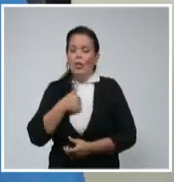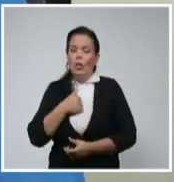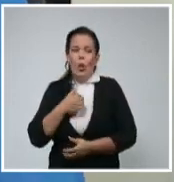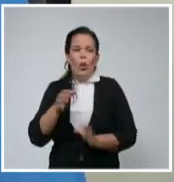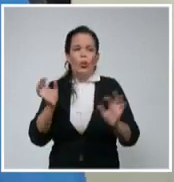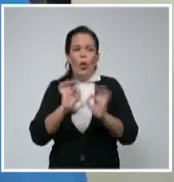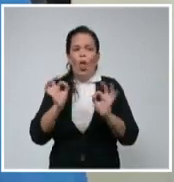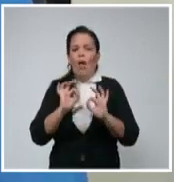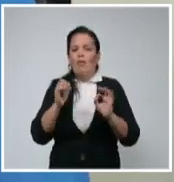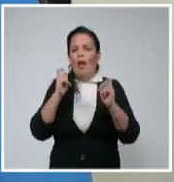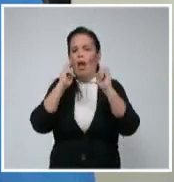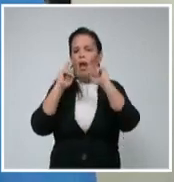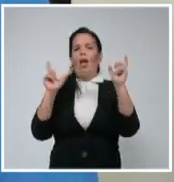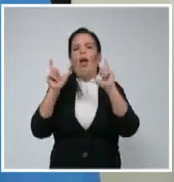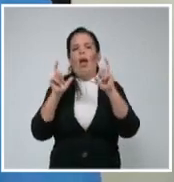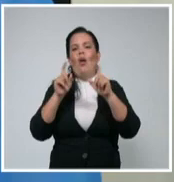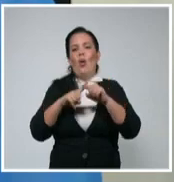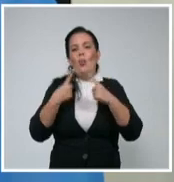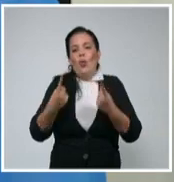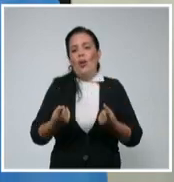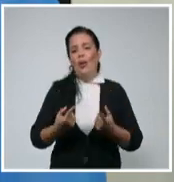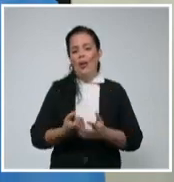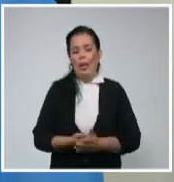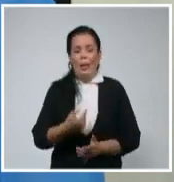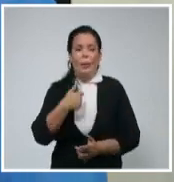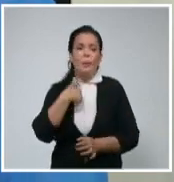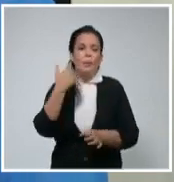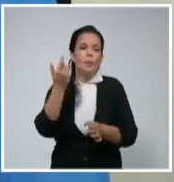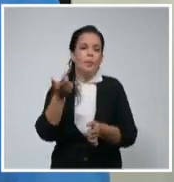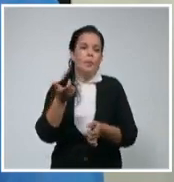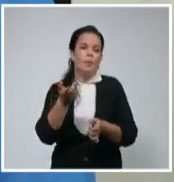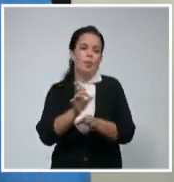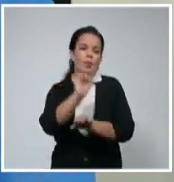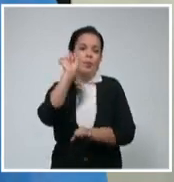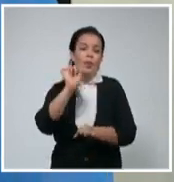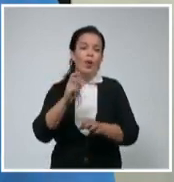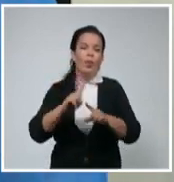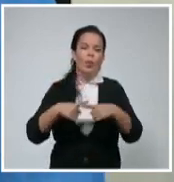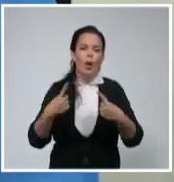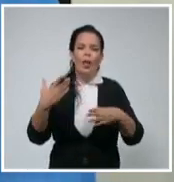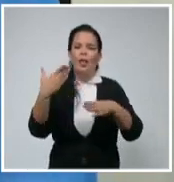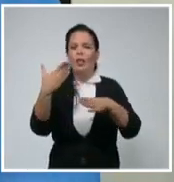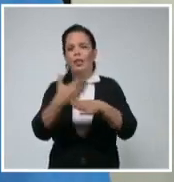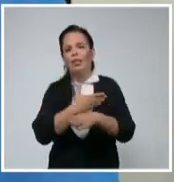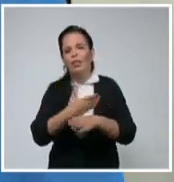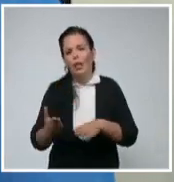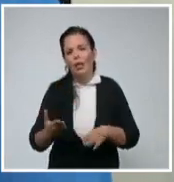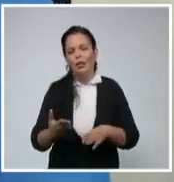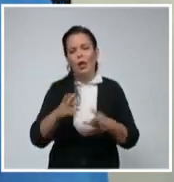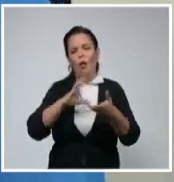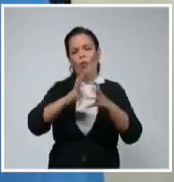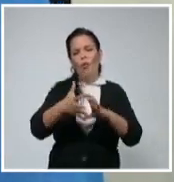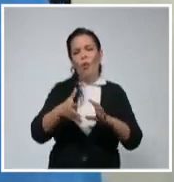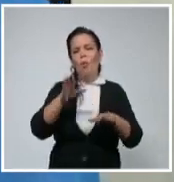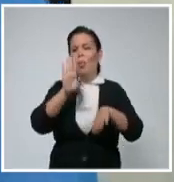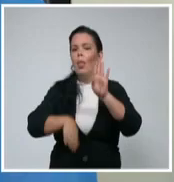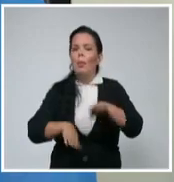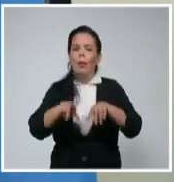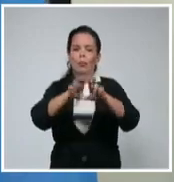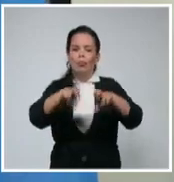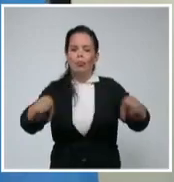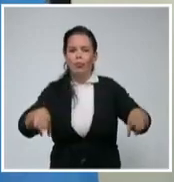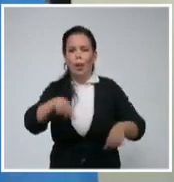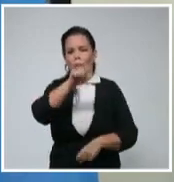son muy subjetivos. Depende mucho de determinadas cosas, los jurados, las percepciones que se tengan